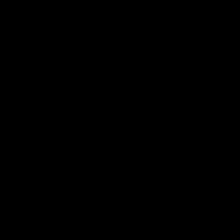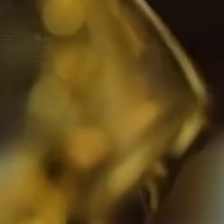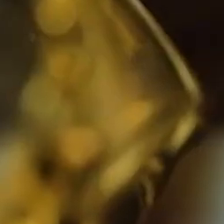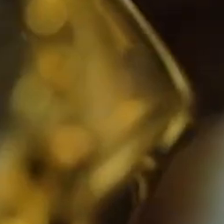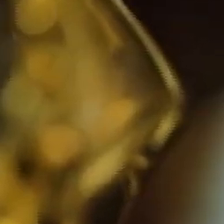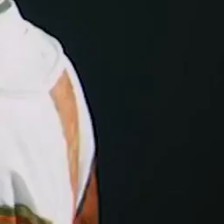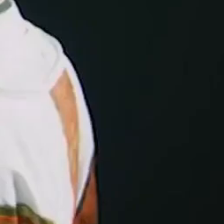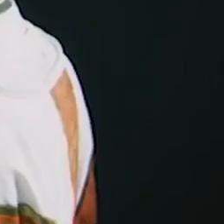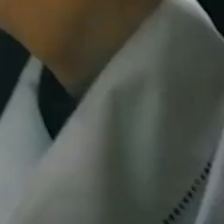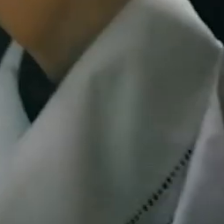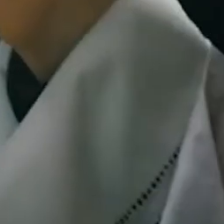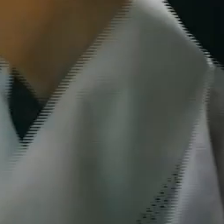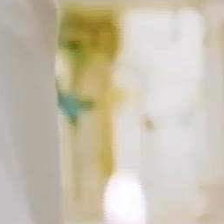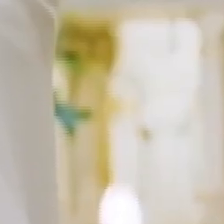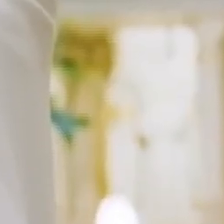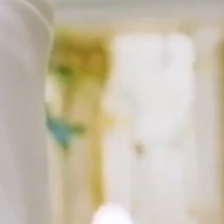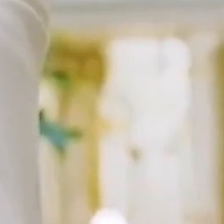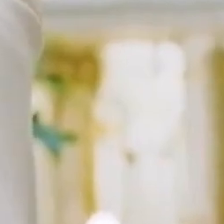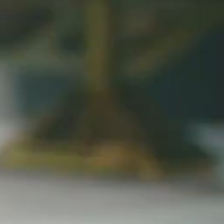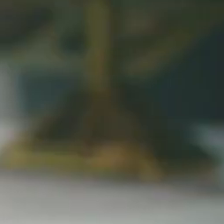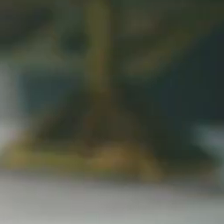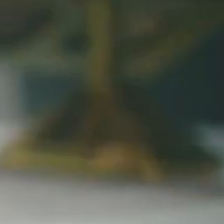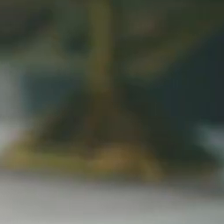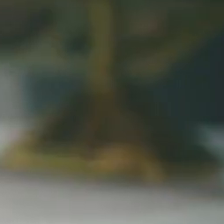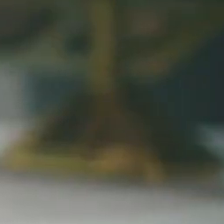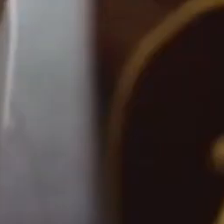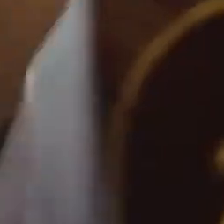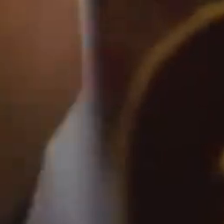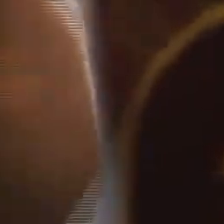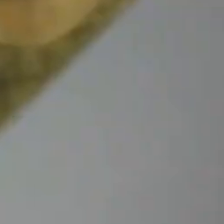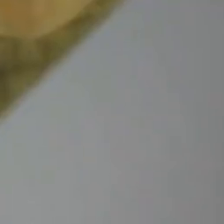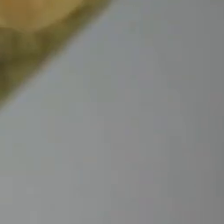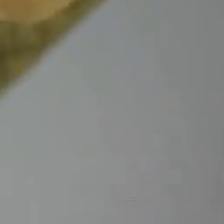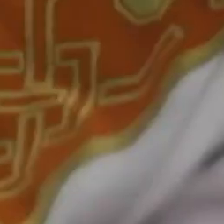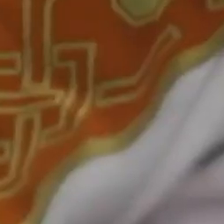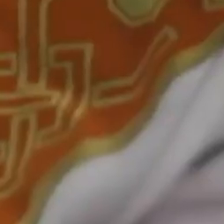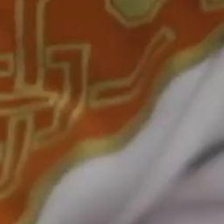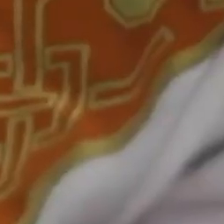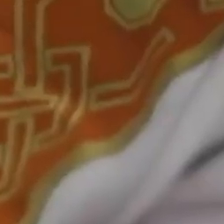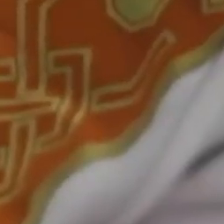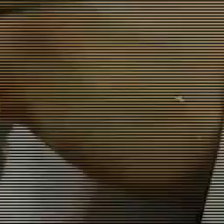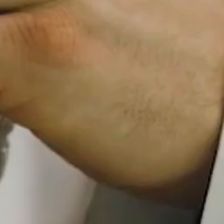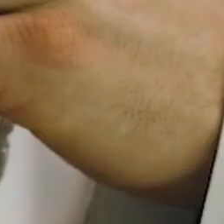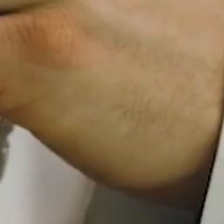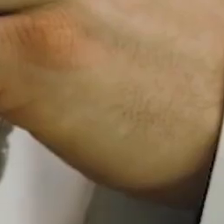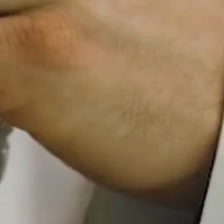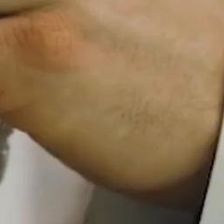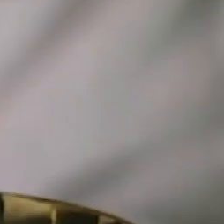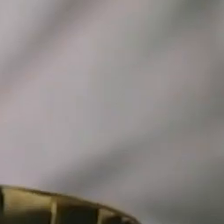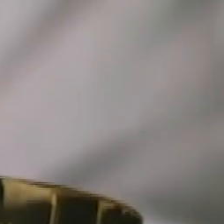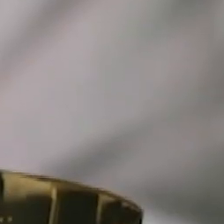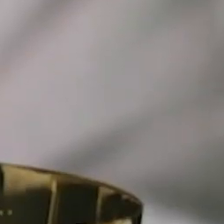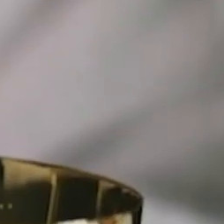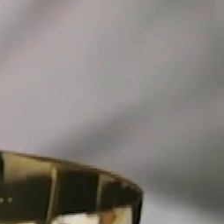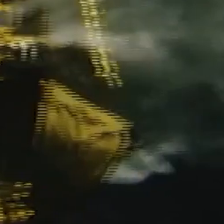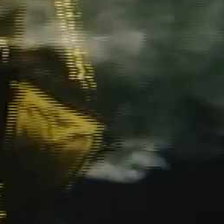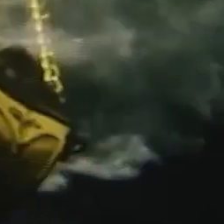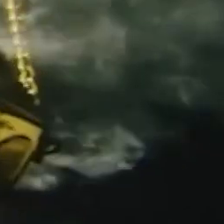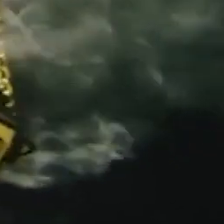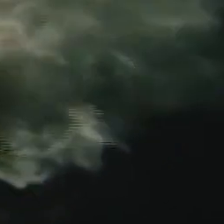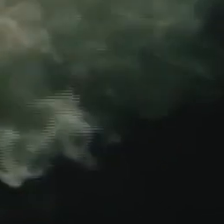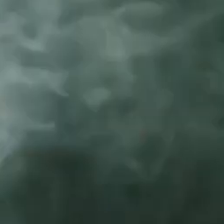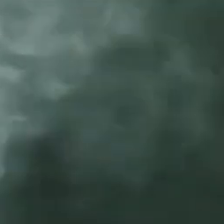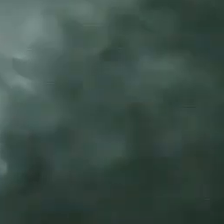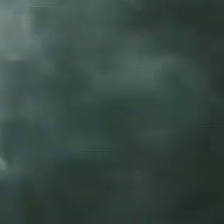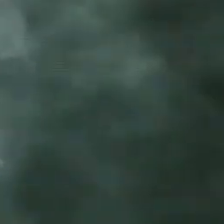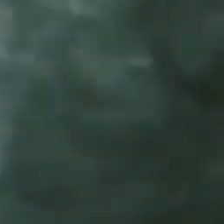Televisión. La Sagrada Eucaristía desde nuestra Catedral Metropolitana y en diferentes templos